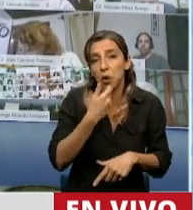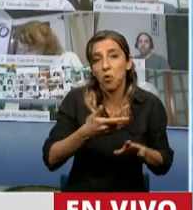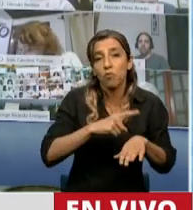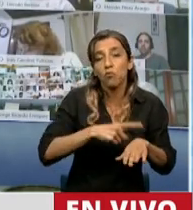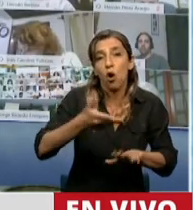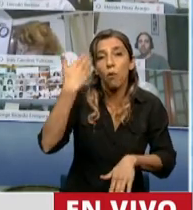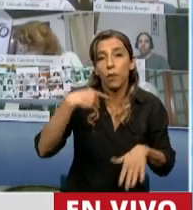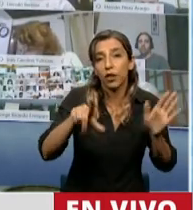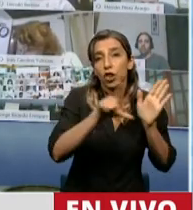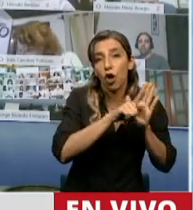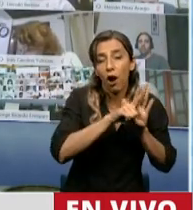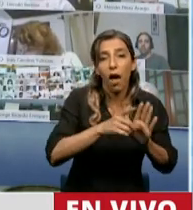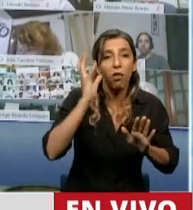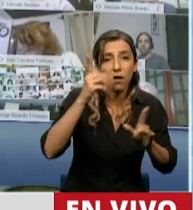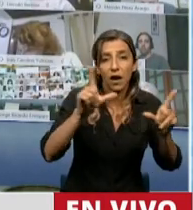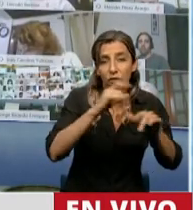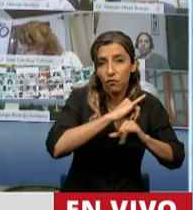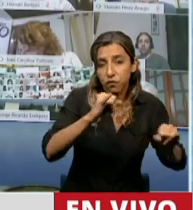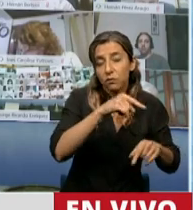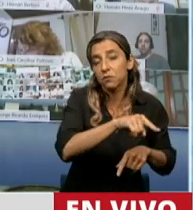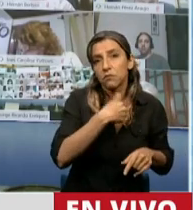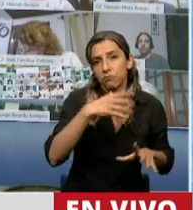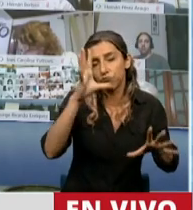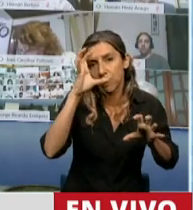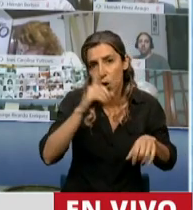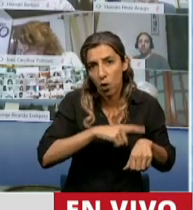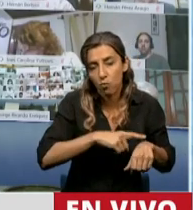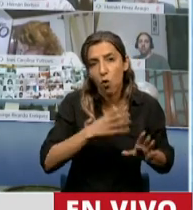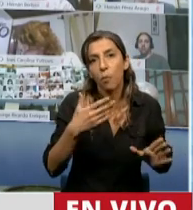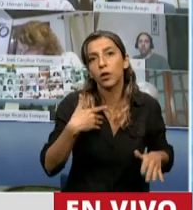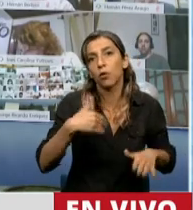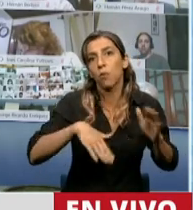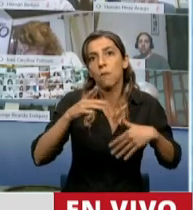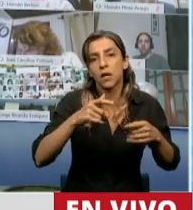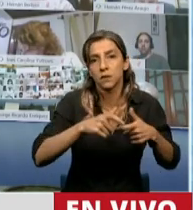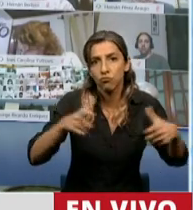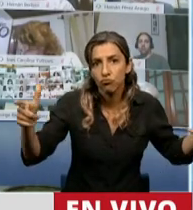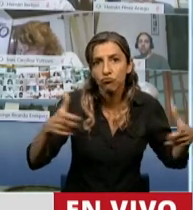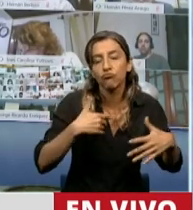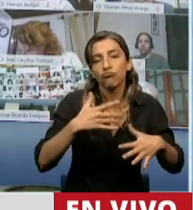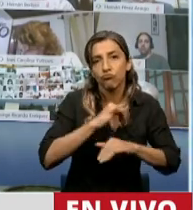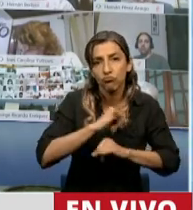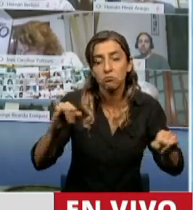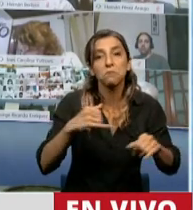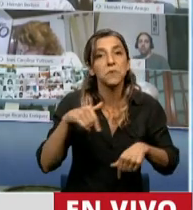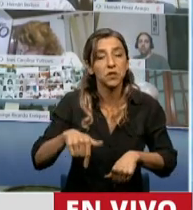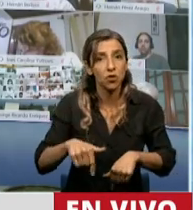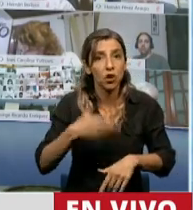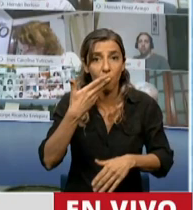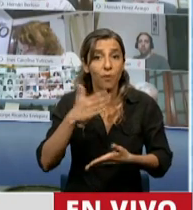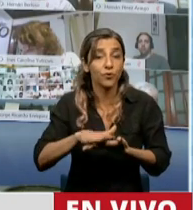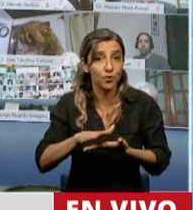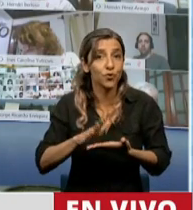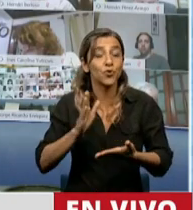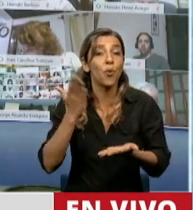una cantidad de foros por toda la Argentina que trató de ampliar la pluralidad de voces. Y acá, por ejemplo, estamos hablando del derecho a la información